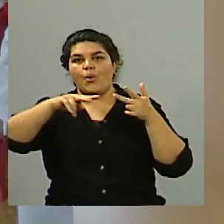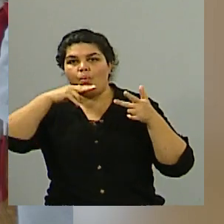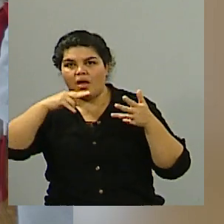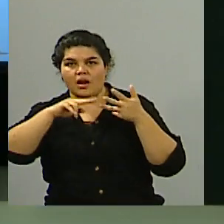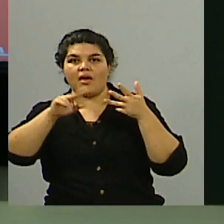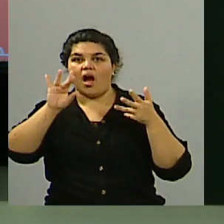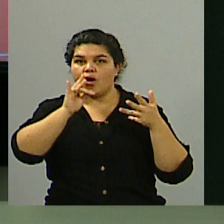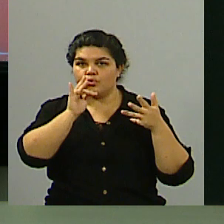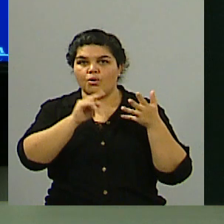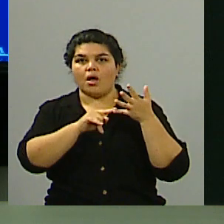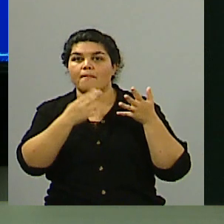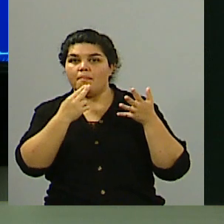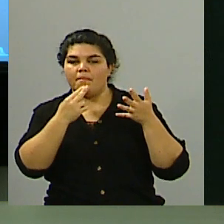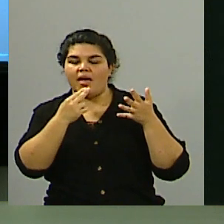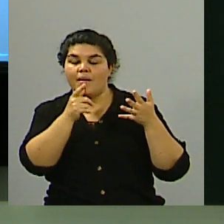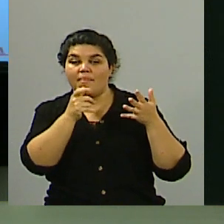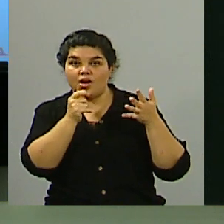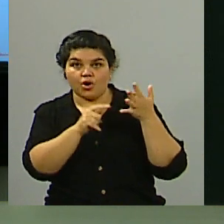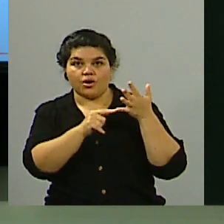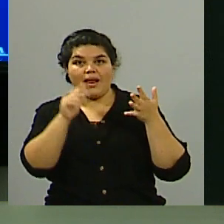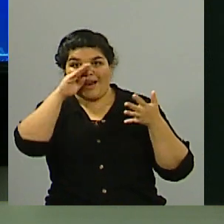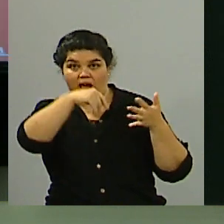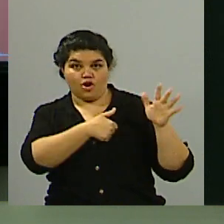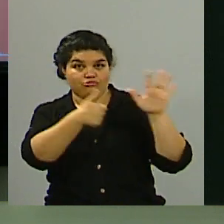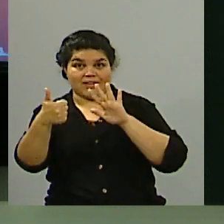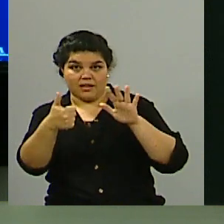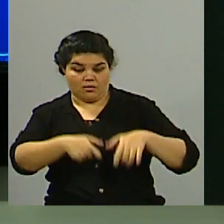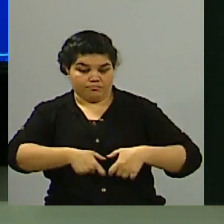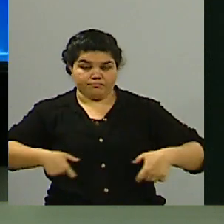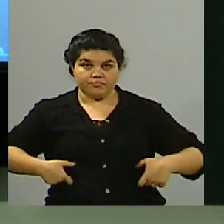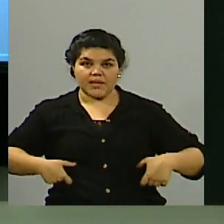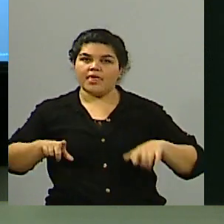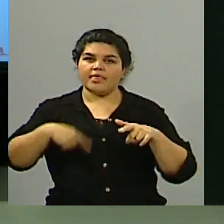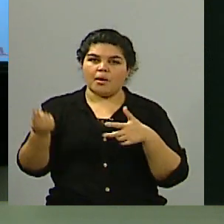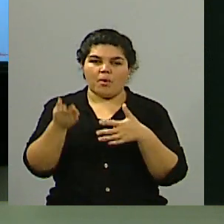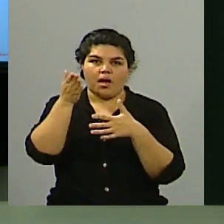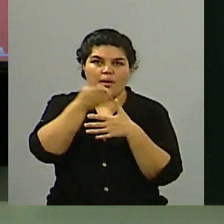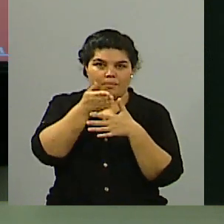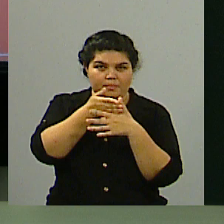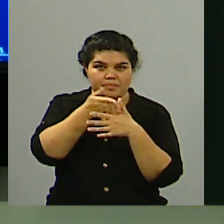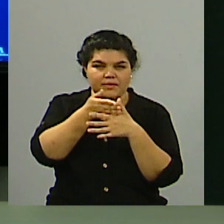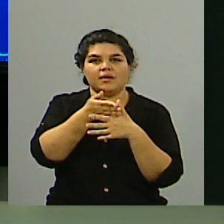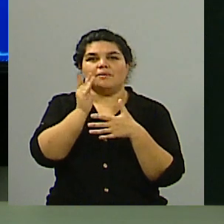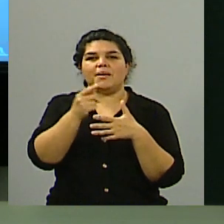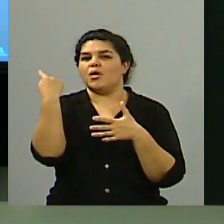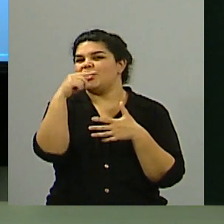negro. Después se puso entre el blanco y el amarillo uno que se llama celeste.